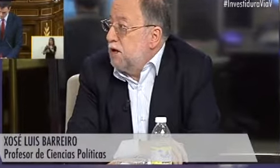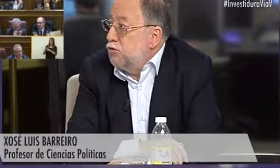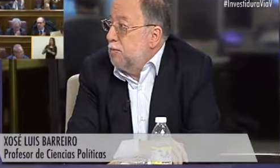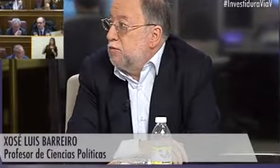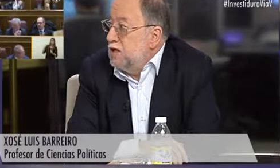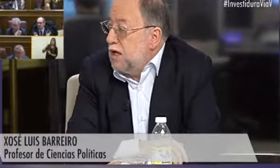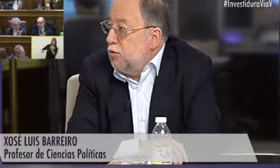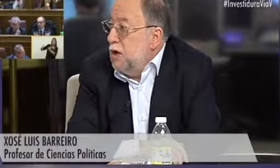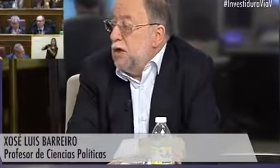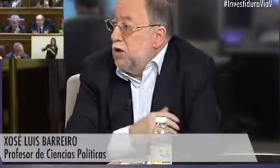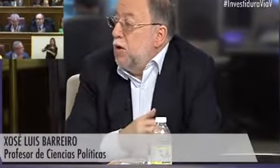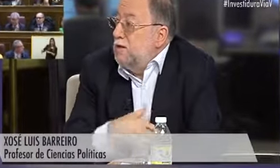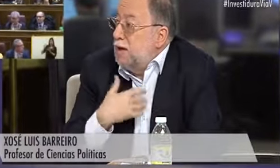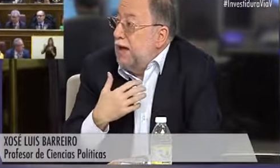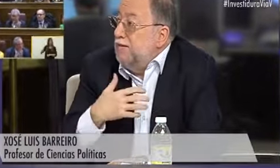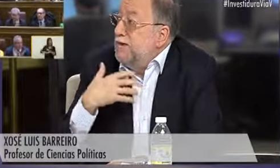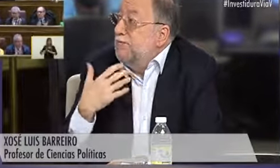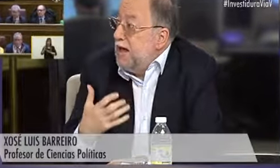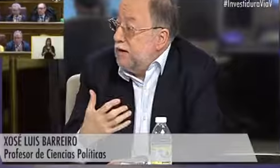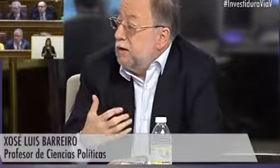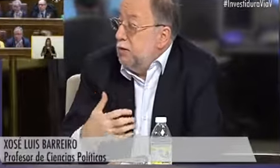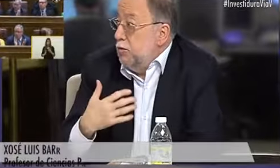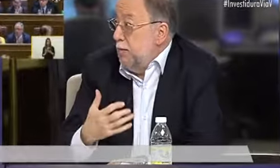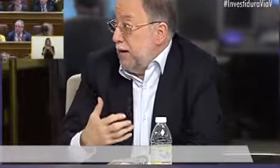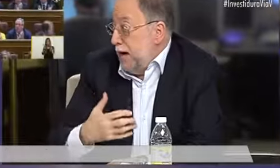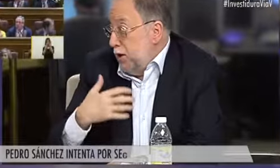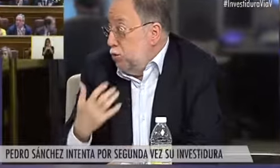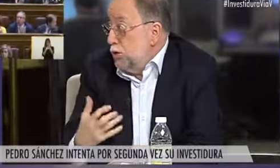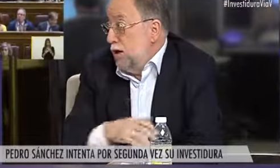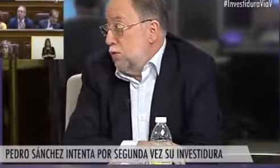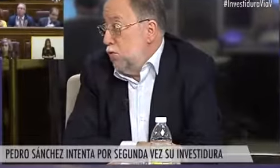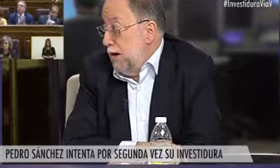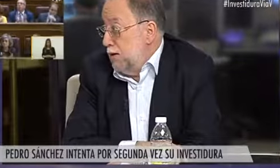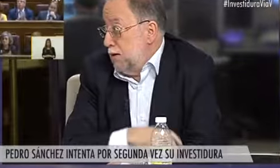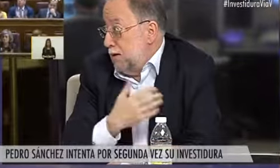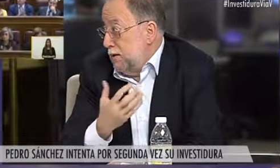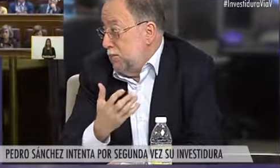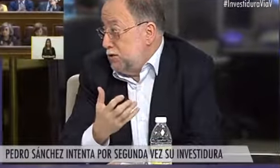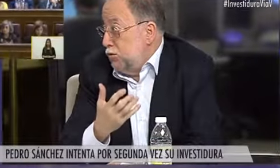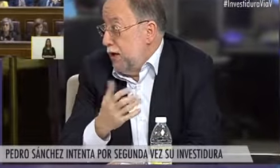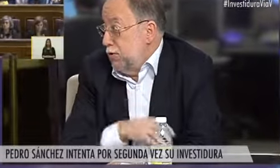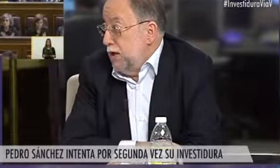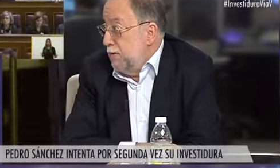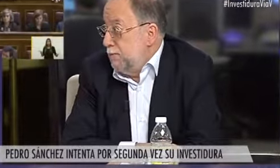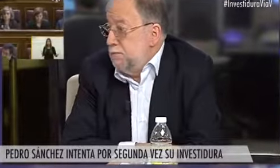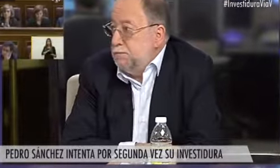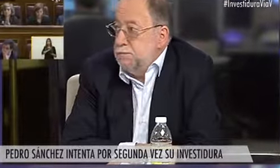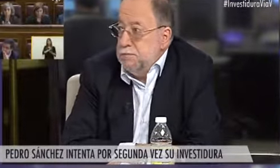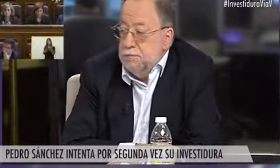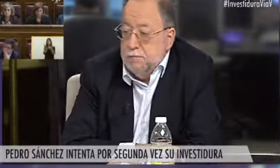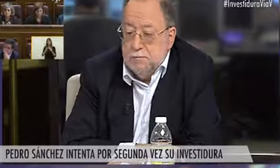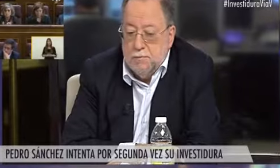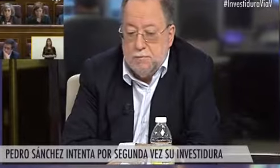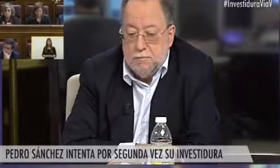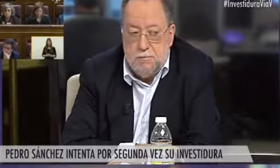fue a prestarle un servicio al Estado y no a intentar de una manera ilusa una investidura que no tenía.